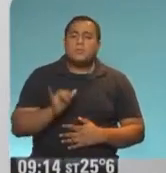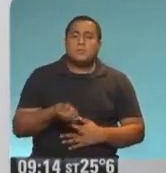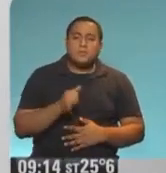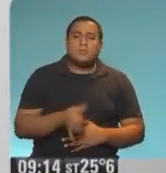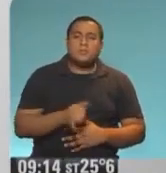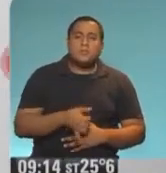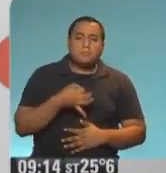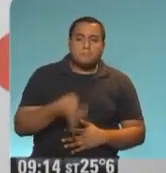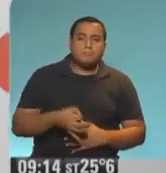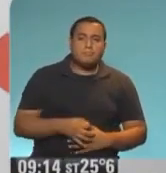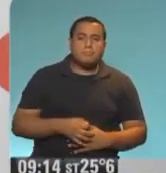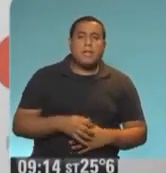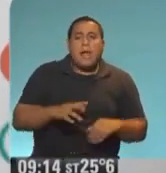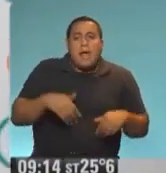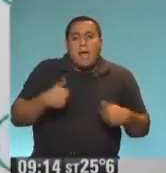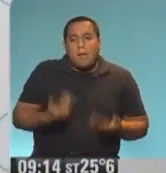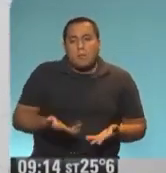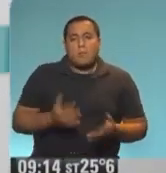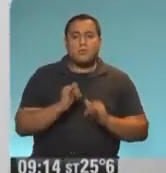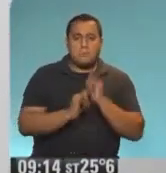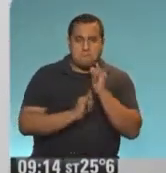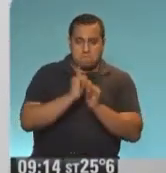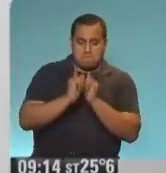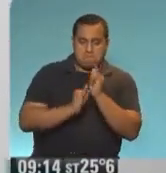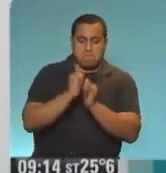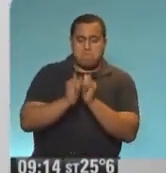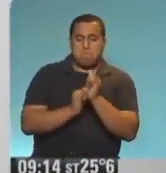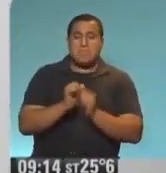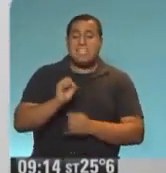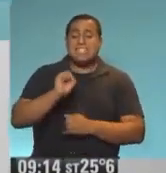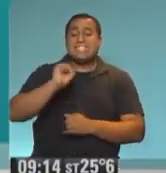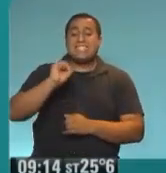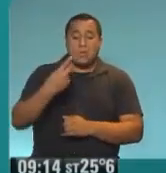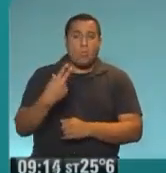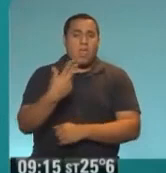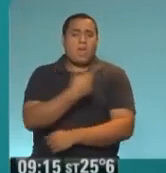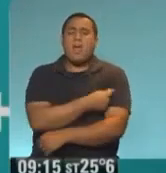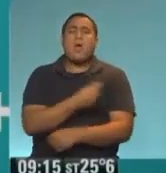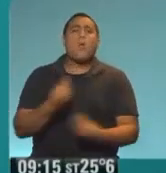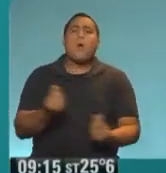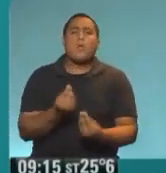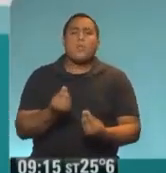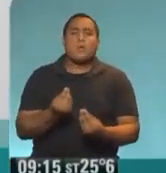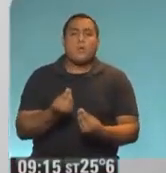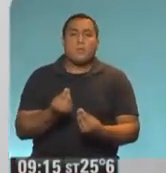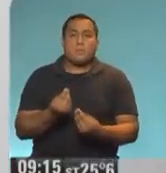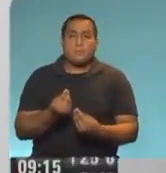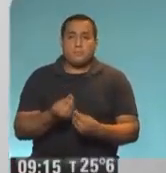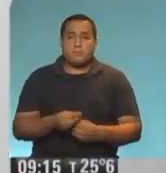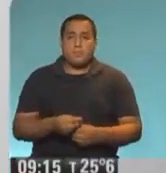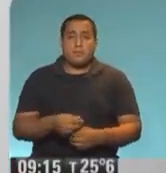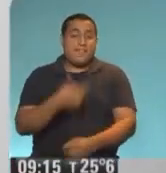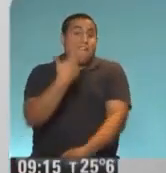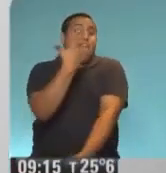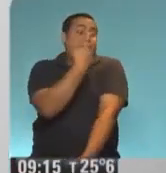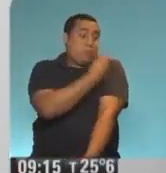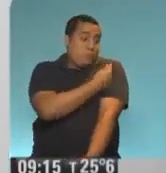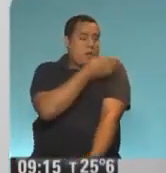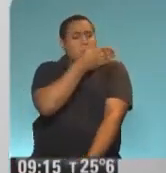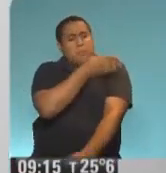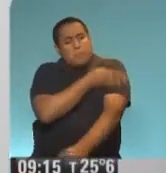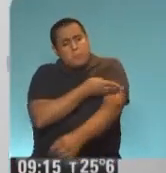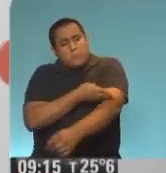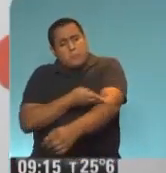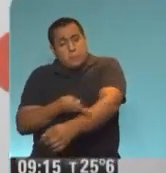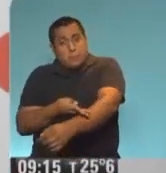así, exactamente, aprovecho para informar. La segunda dosis tiene que aplicarse a partir del día 21, puede aplicarse hasta